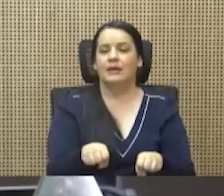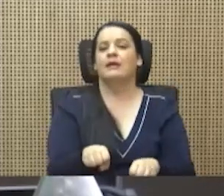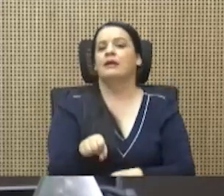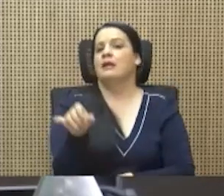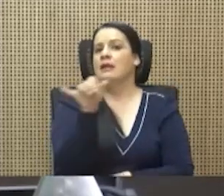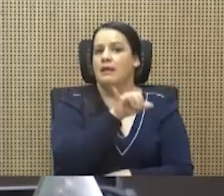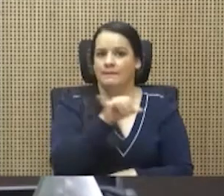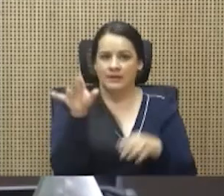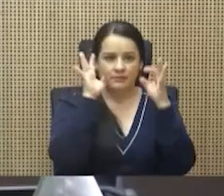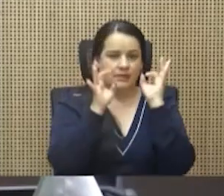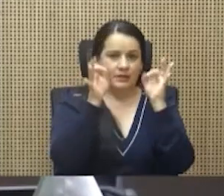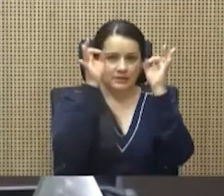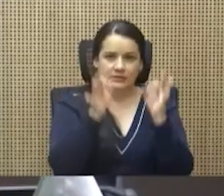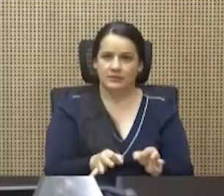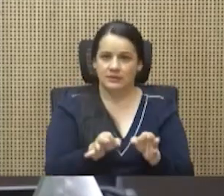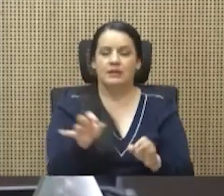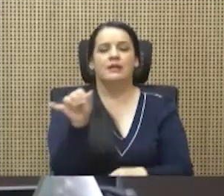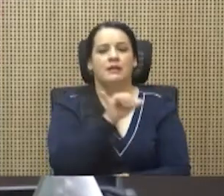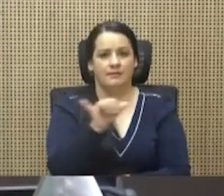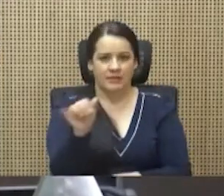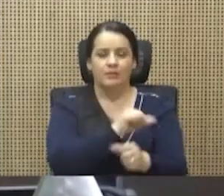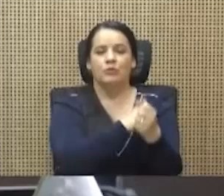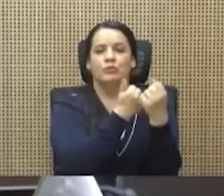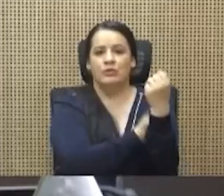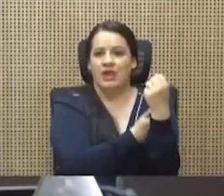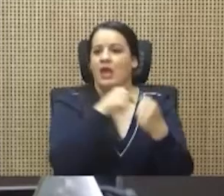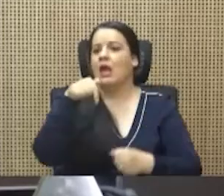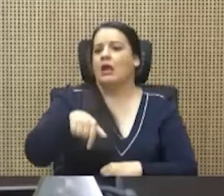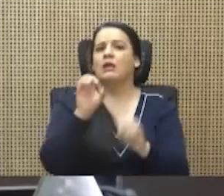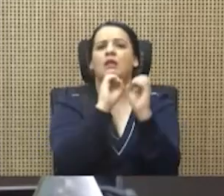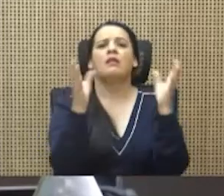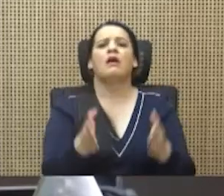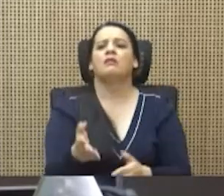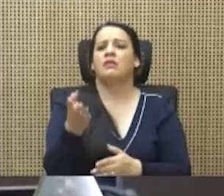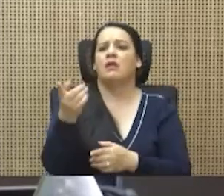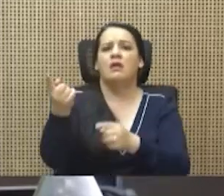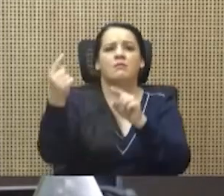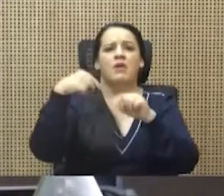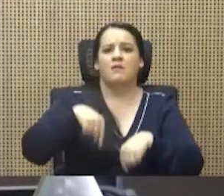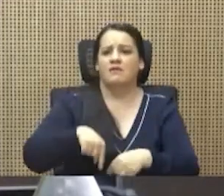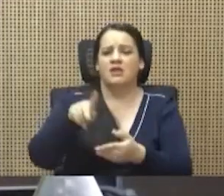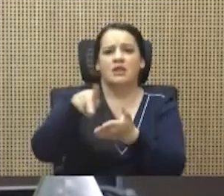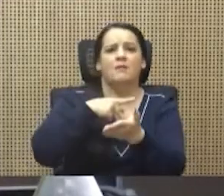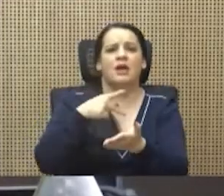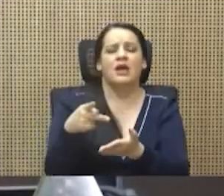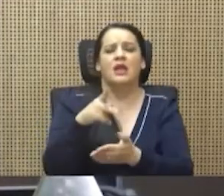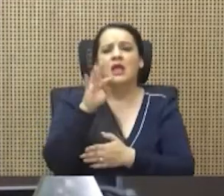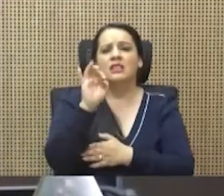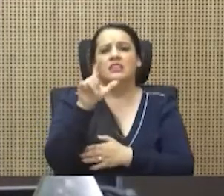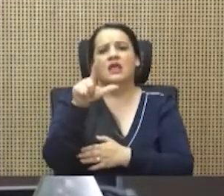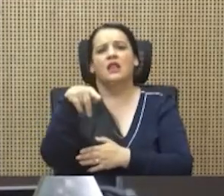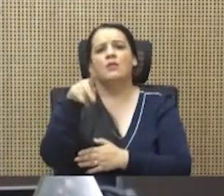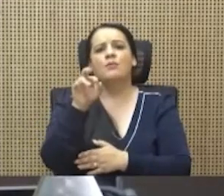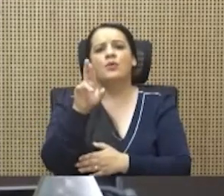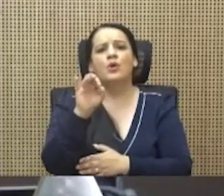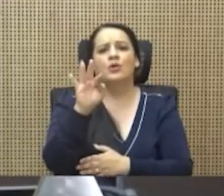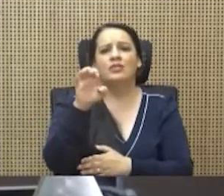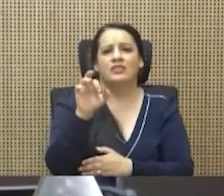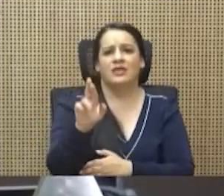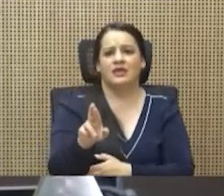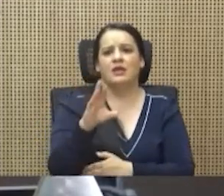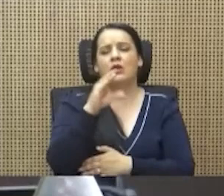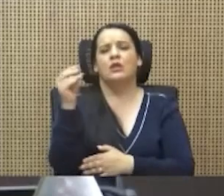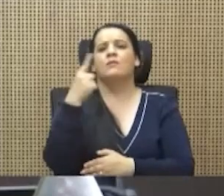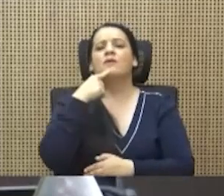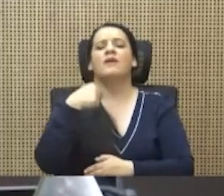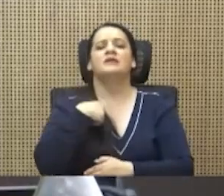misma decisión y la misma autoridad. Aquí nadie me va a venir a pagar a mí un teleprompter, ni me va a venir a decir que nos vamos a cortes